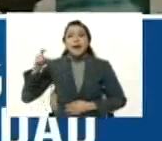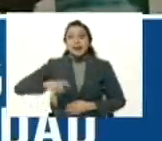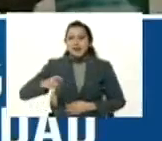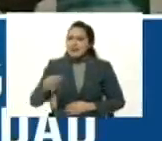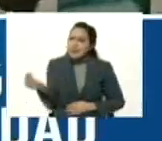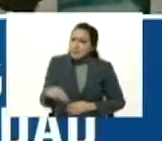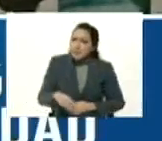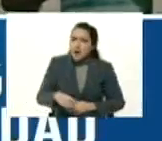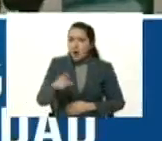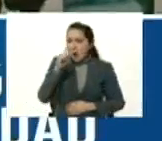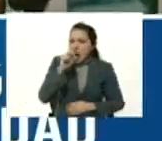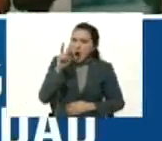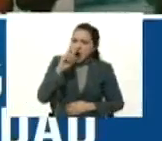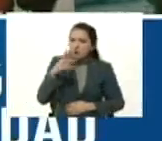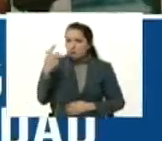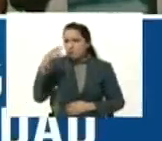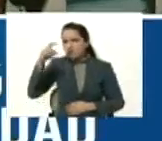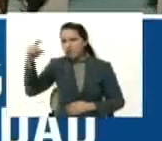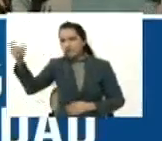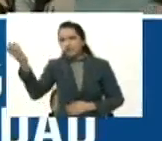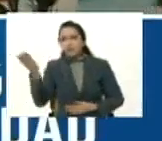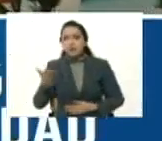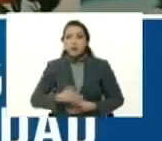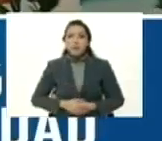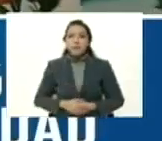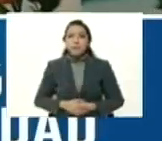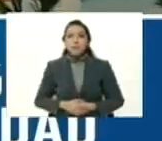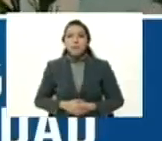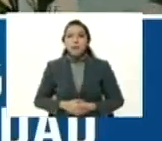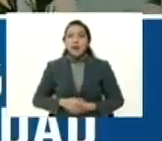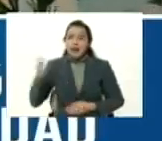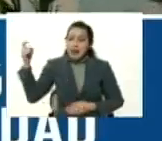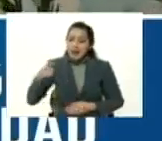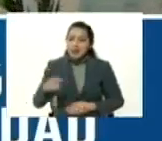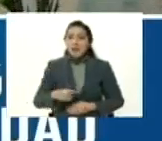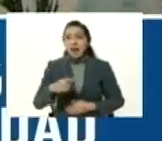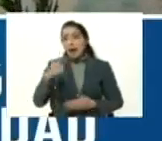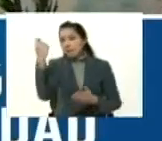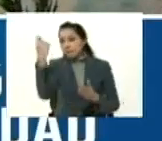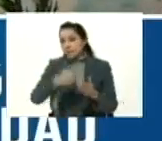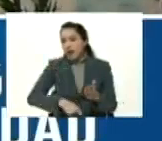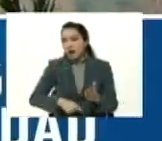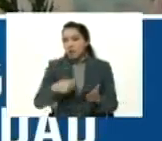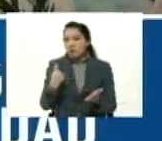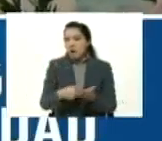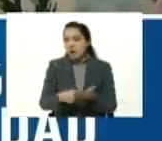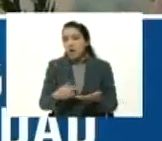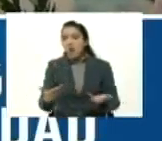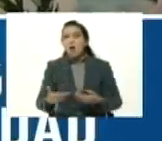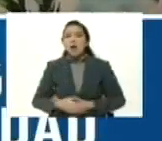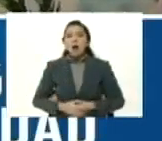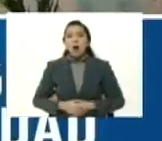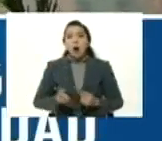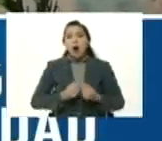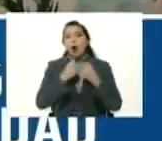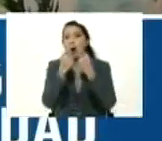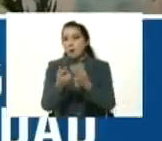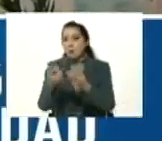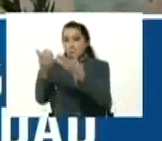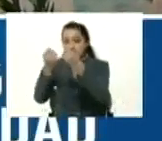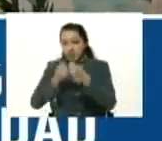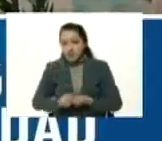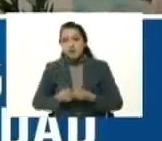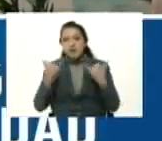dentro de un año, dos, 10, 15 años, quitar el arancel y bueno, combinar con importación se hará. pero